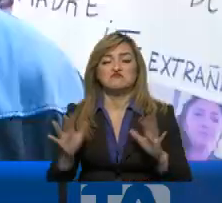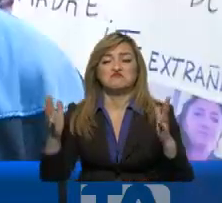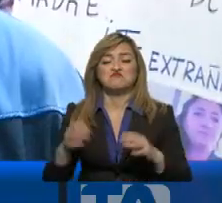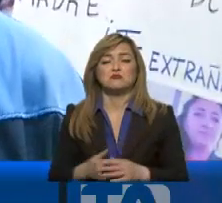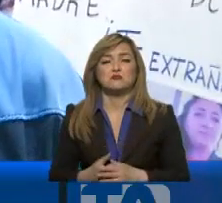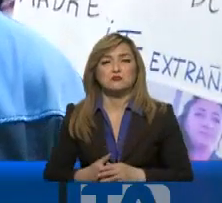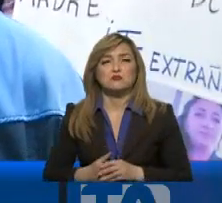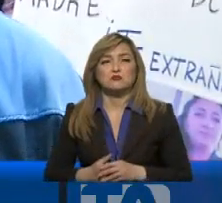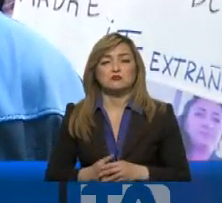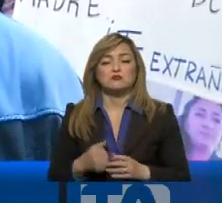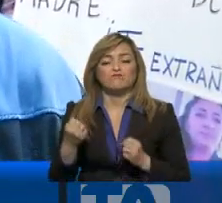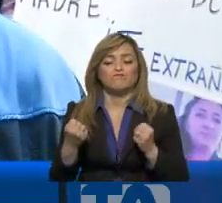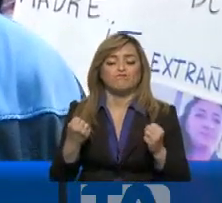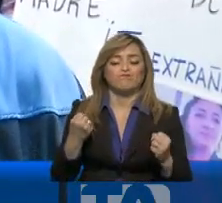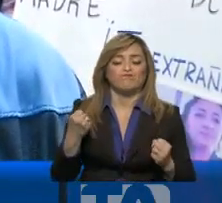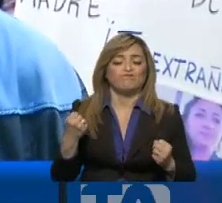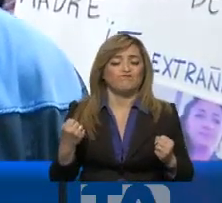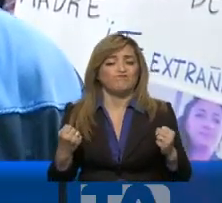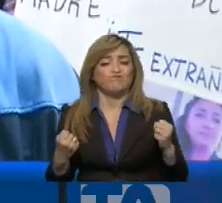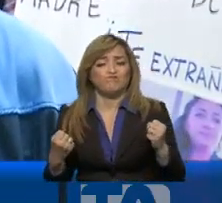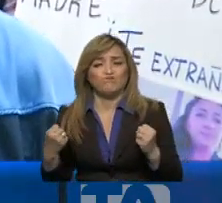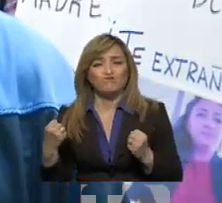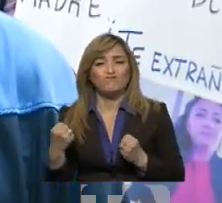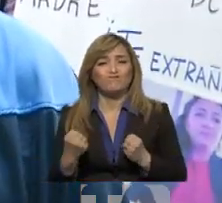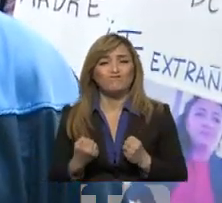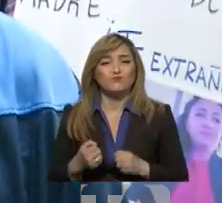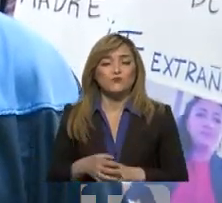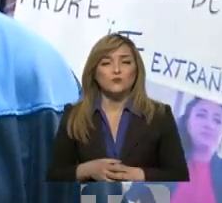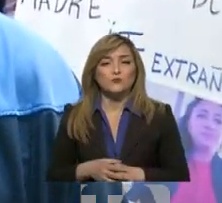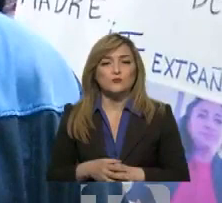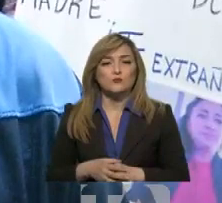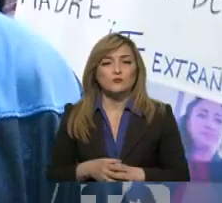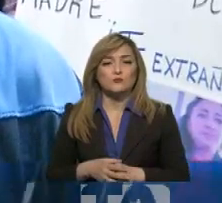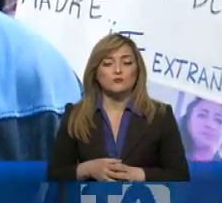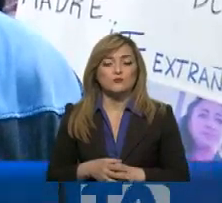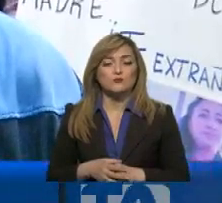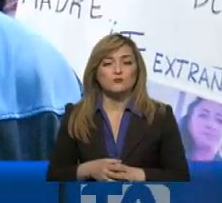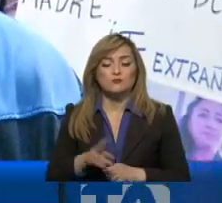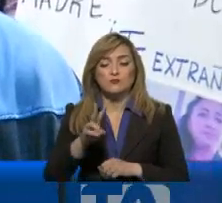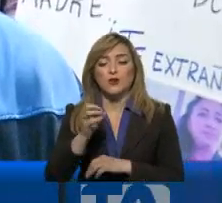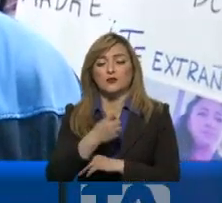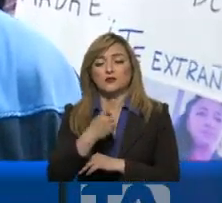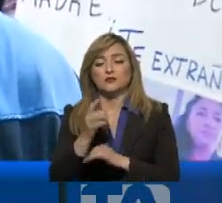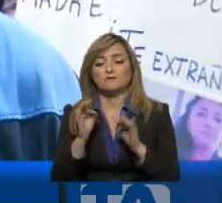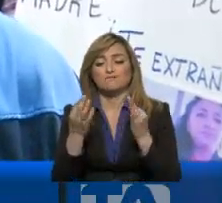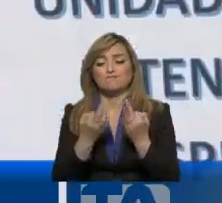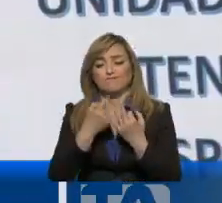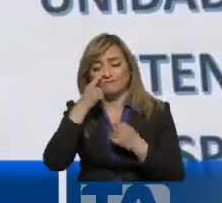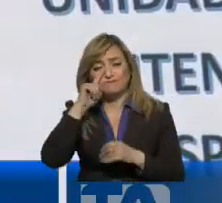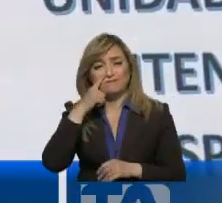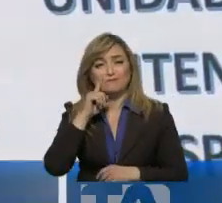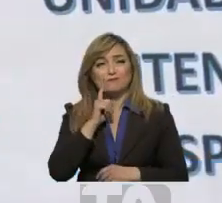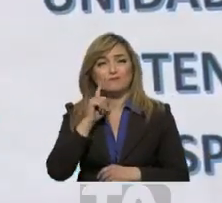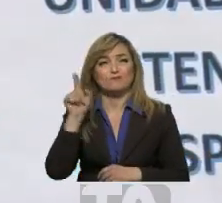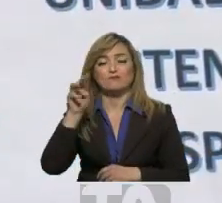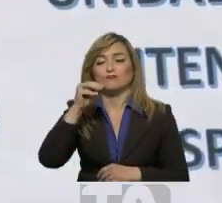éxito. Es desesperante, desesperante el momento en que vivimos. Son 20 días de prácticamente toda la familia llorar.